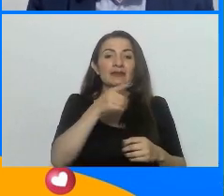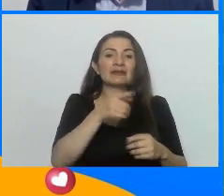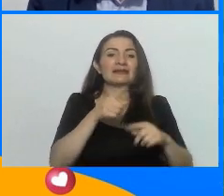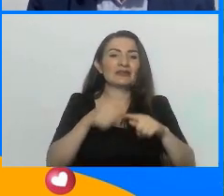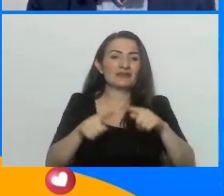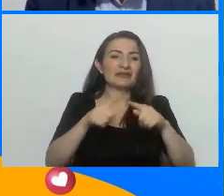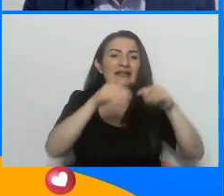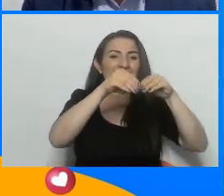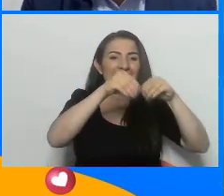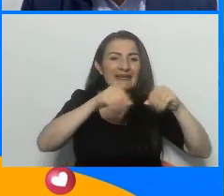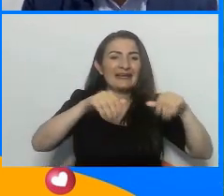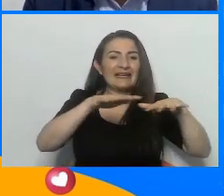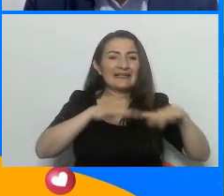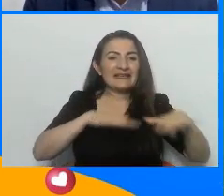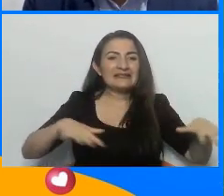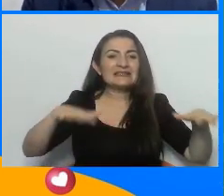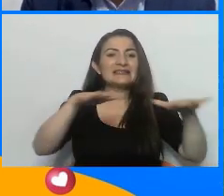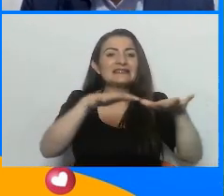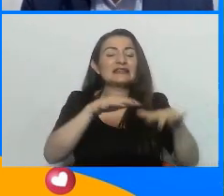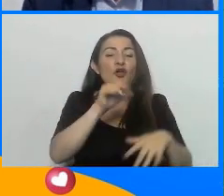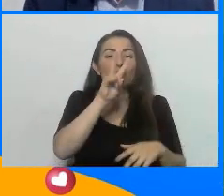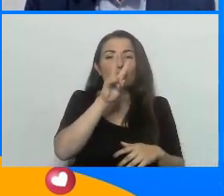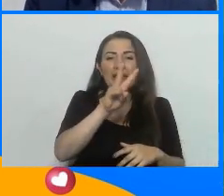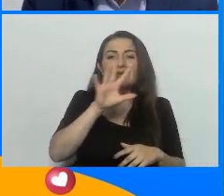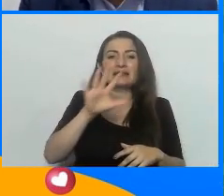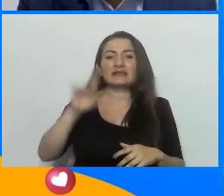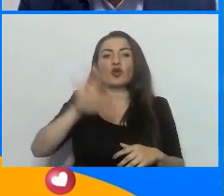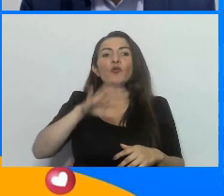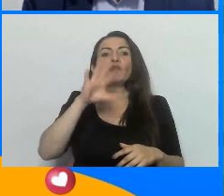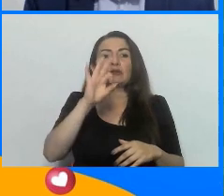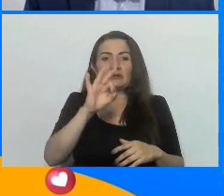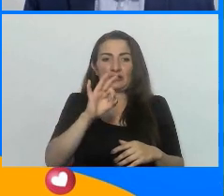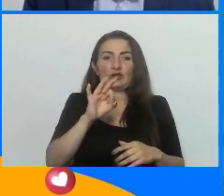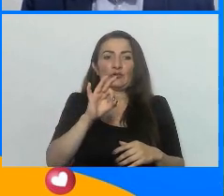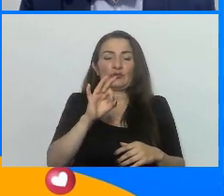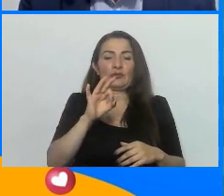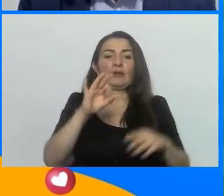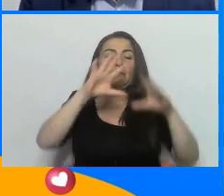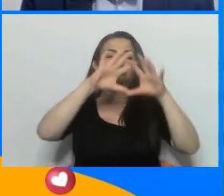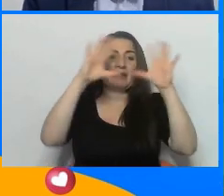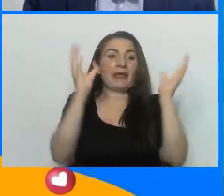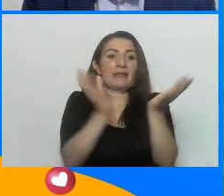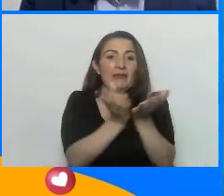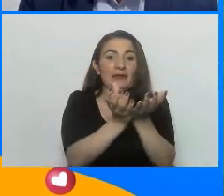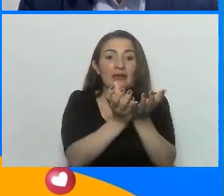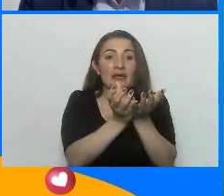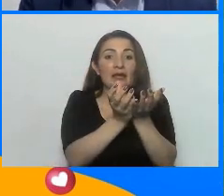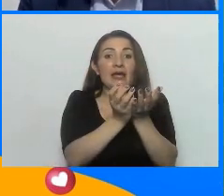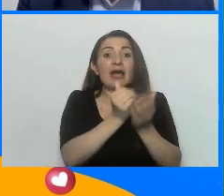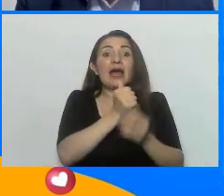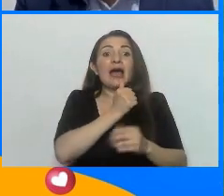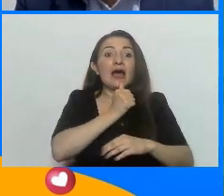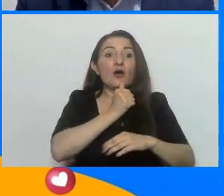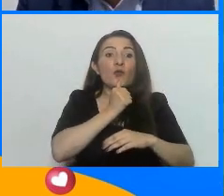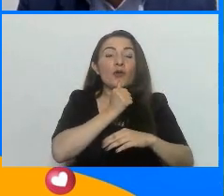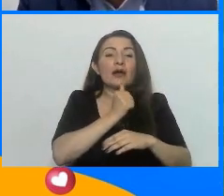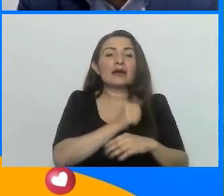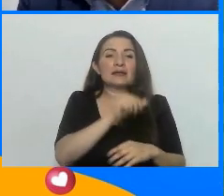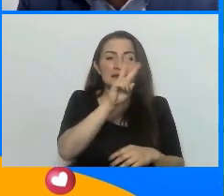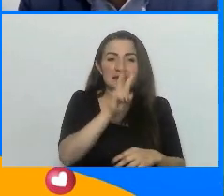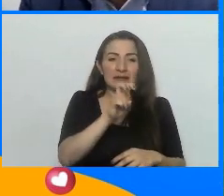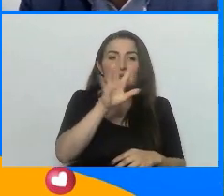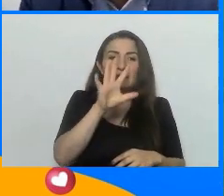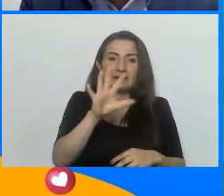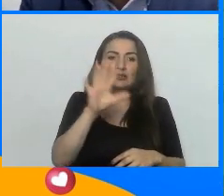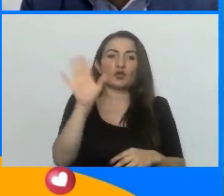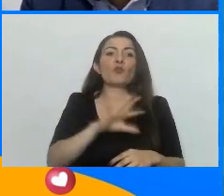terrestres solo ocupan el 25% del planeta, mientras que el ecosistema acuático ocupa el